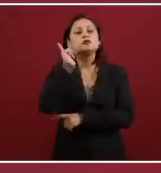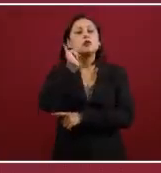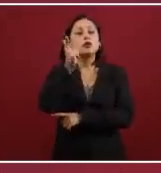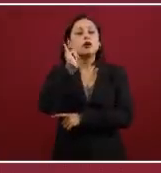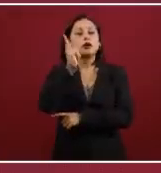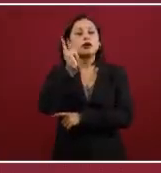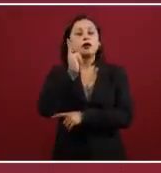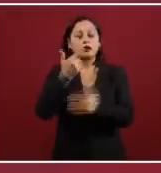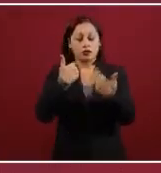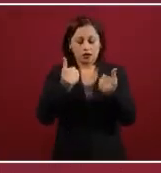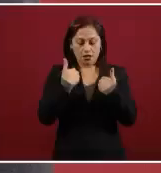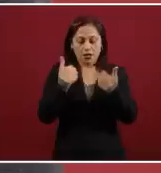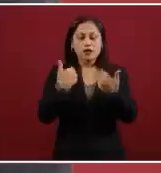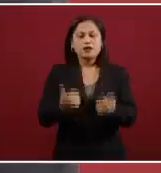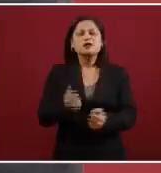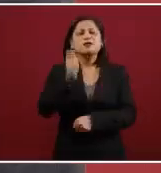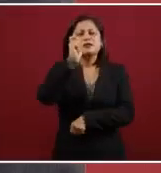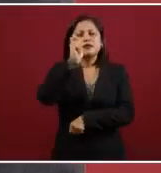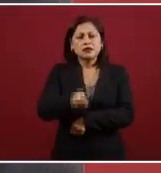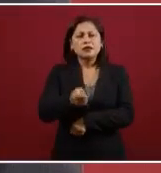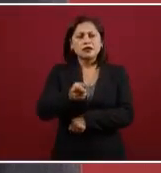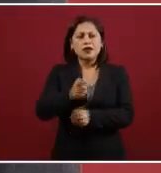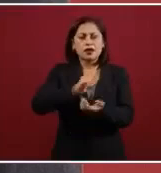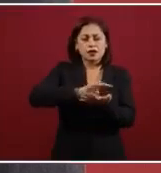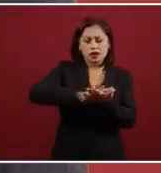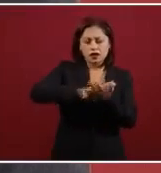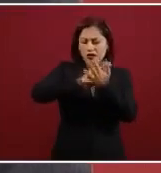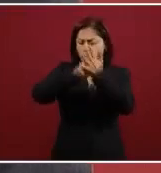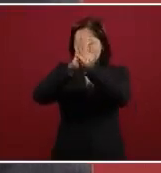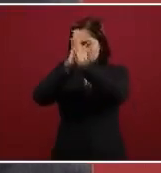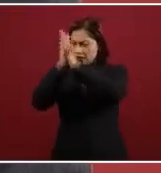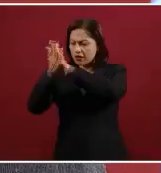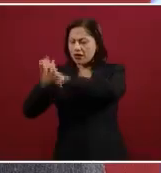que estamos encabezando una transformación,